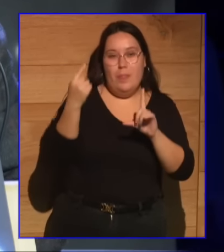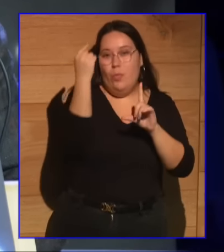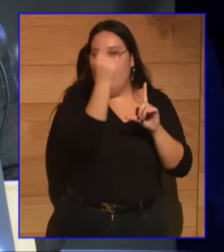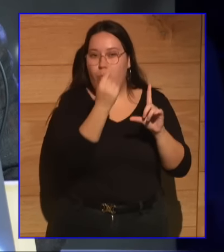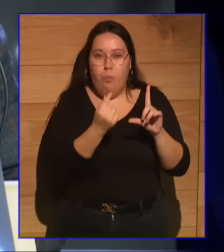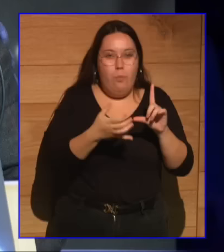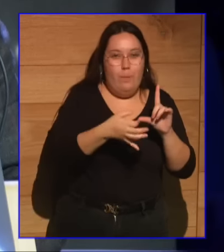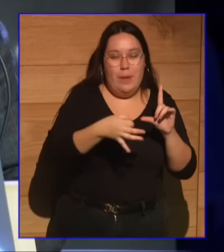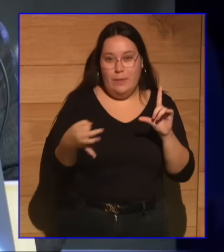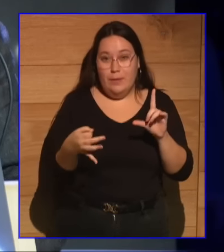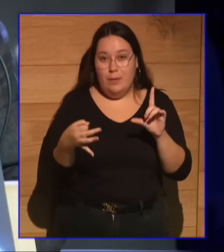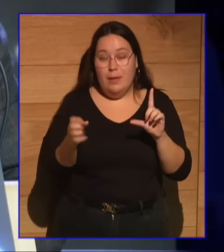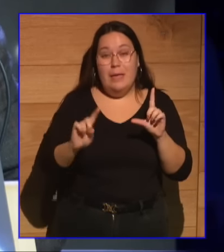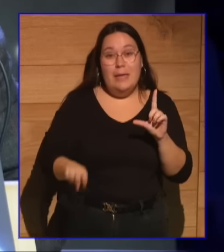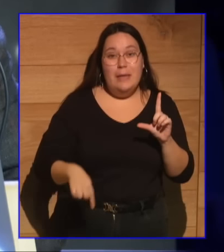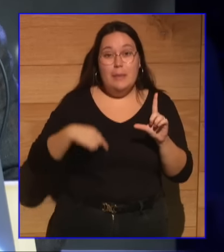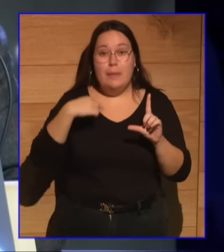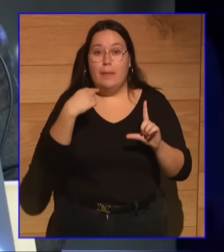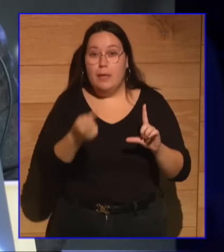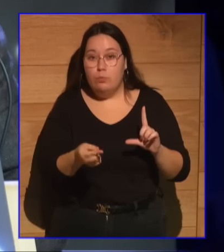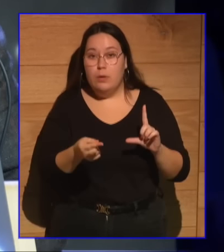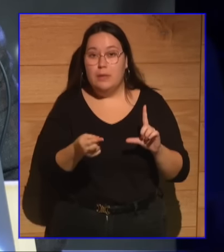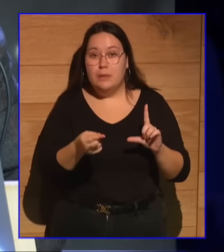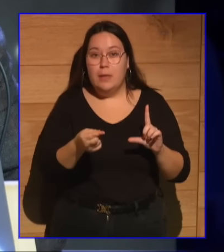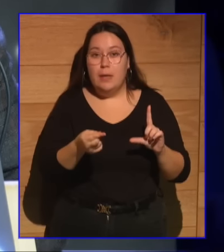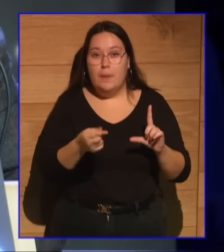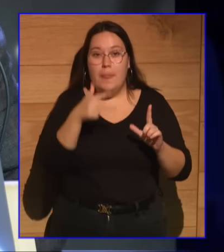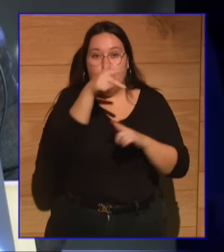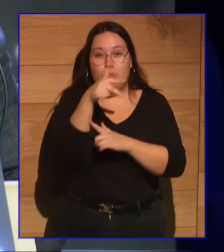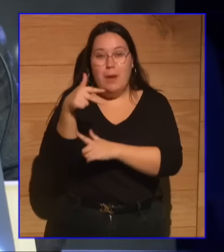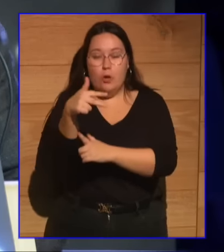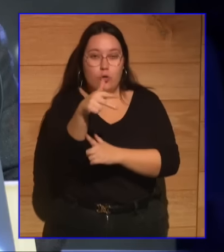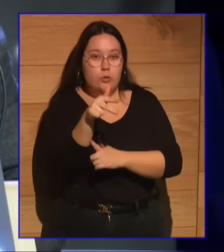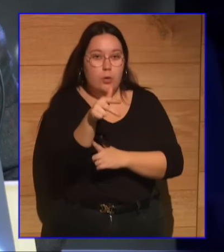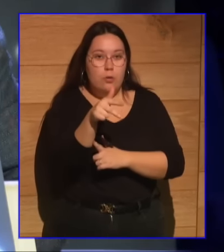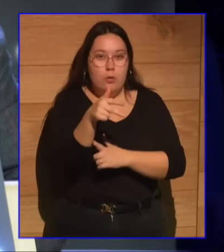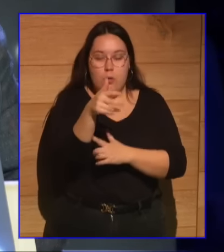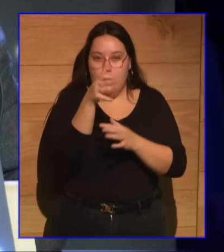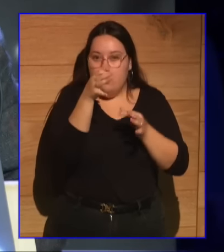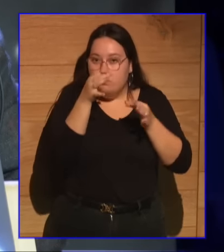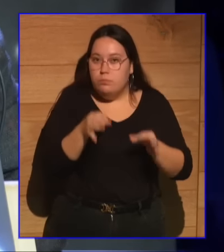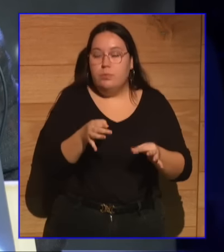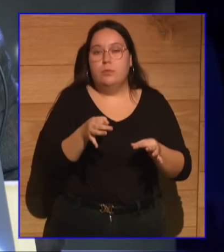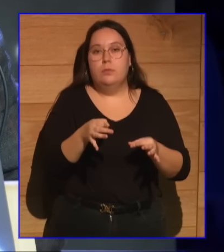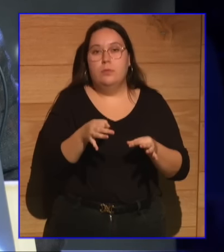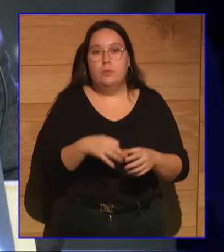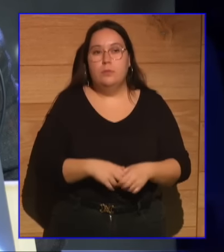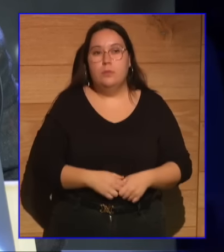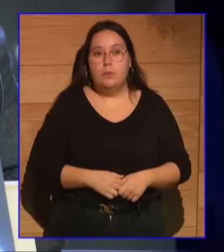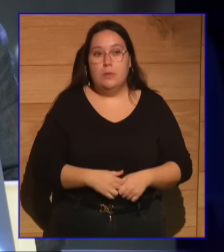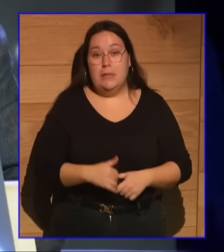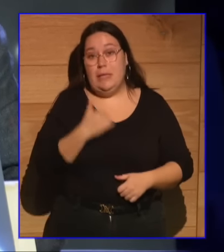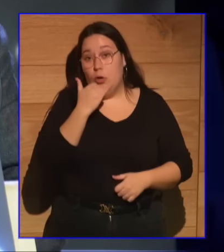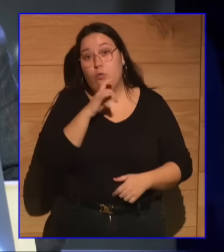dibujada y en la que después se siguen esos planos a rajatabla, aunque lo que se necesite sea enormemente